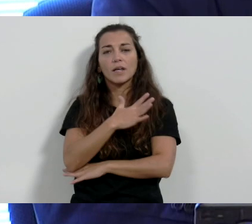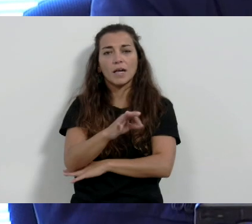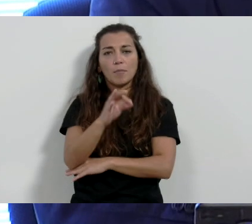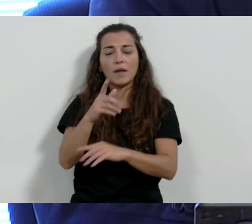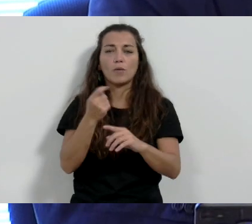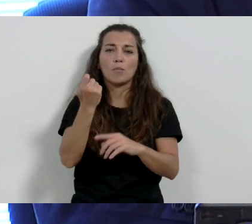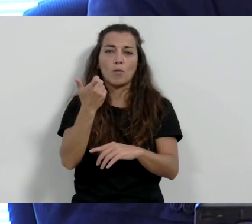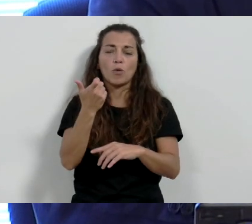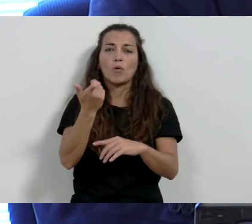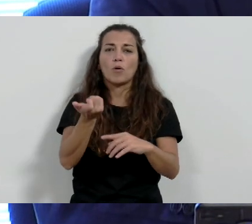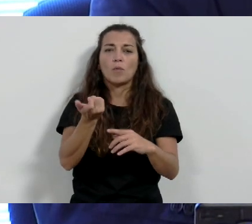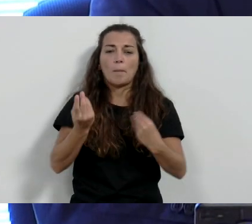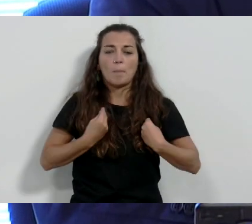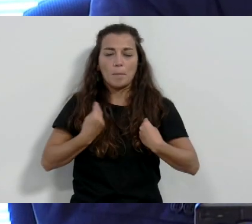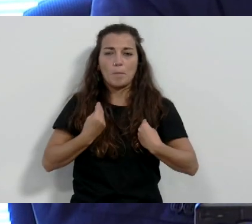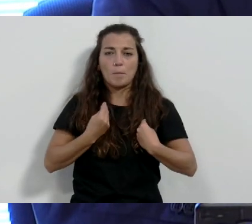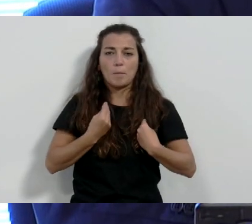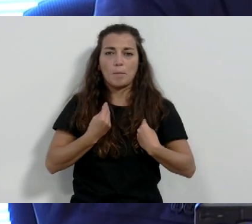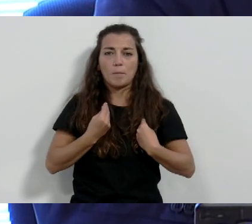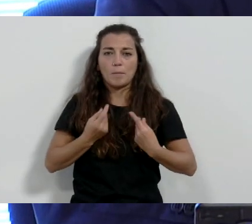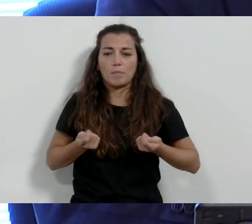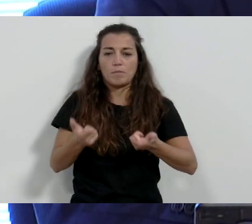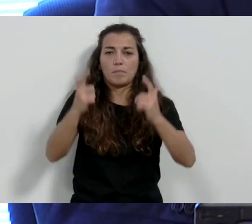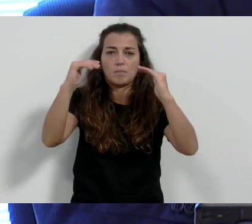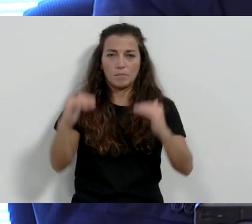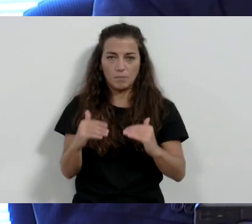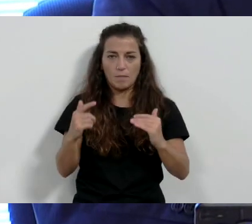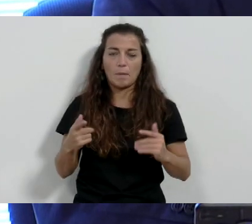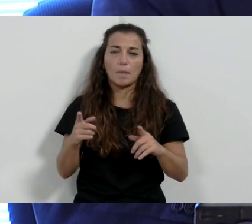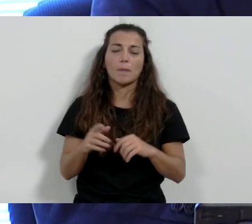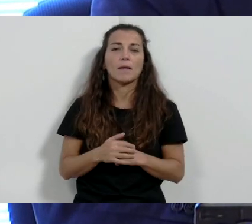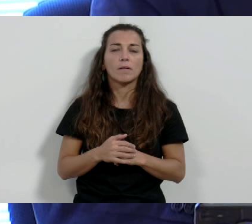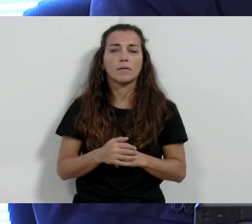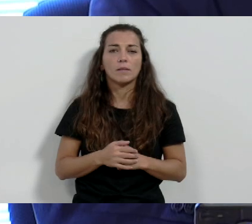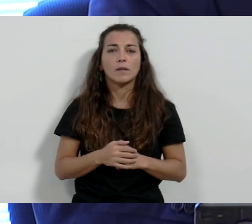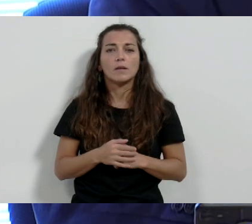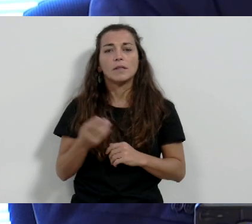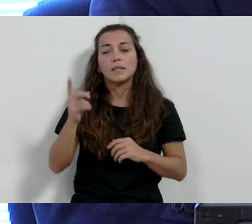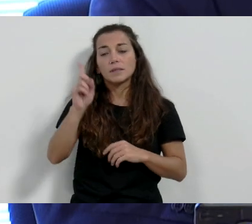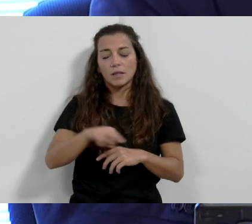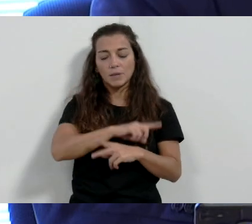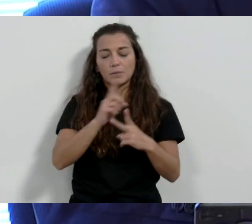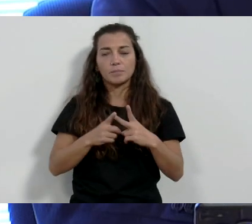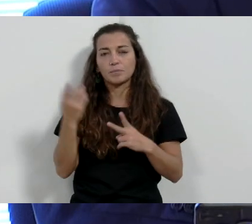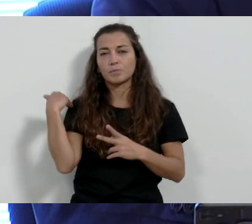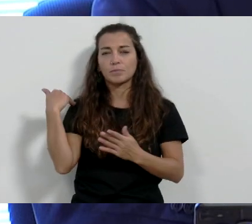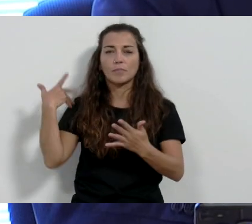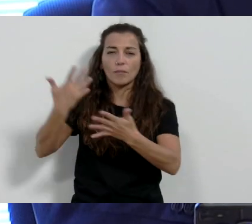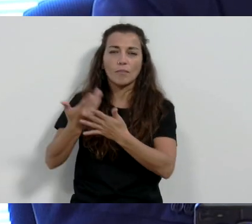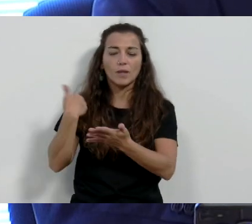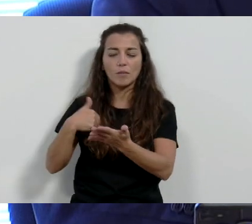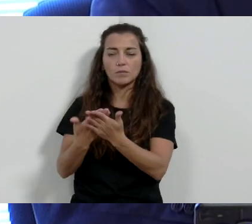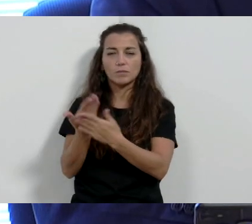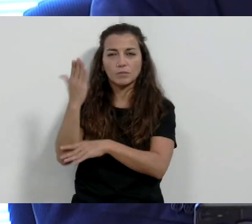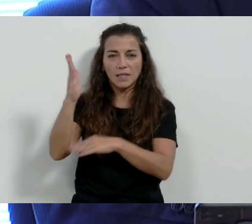bolsillos. Proponemos e insistimos, porque ya lo propusimos en otra ocasión, la bonificación del IBI para aquellas instalaciones